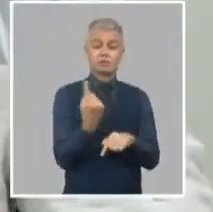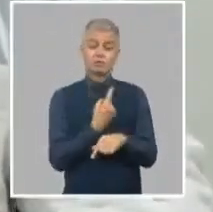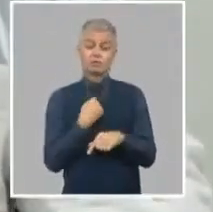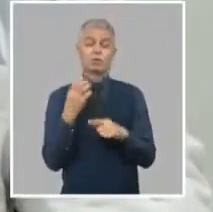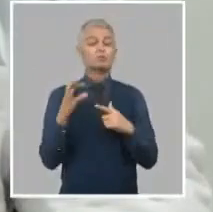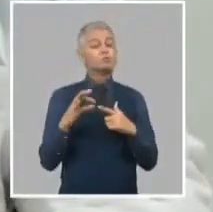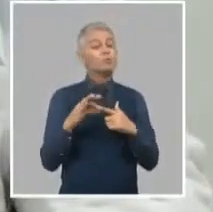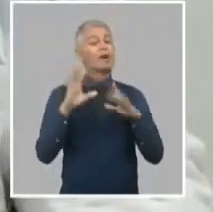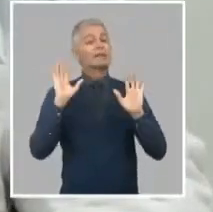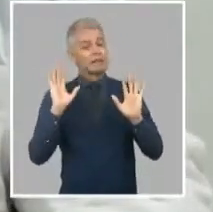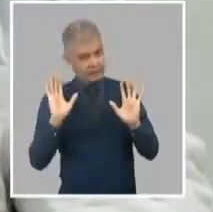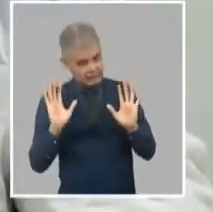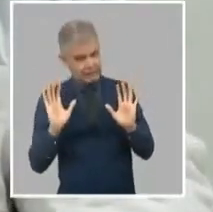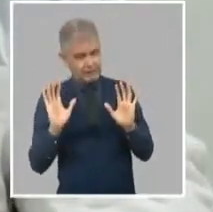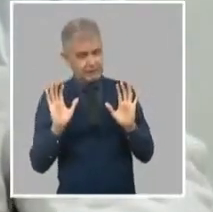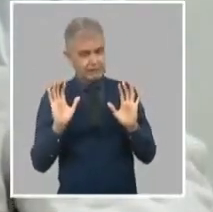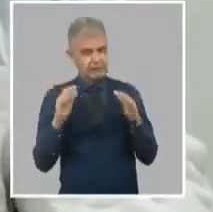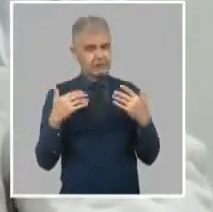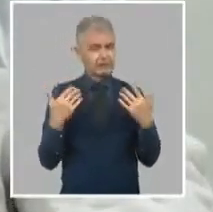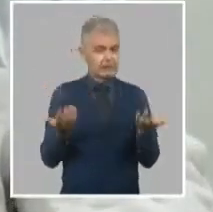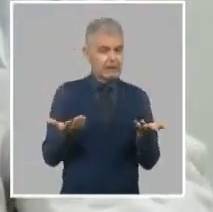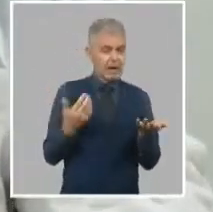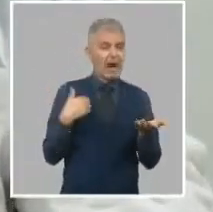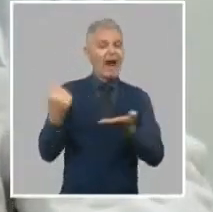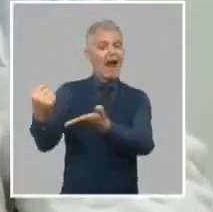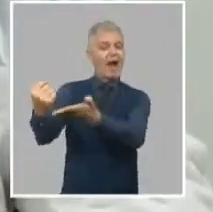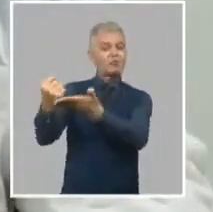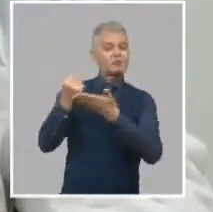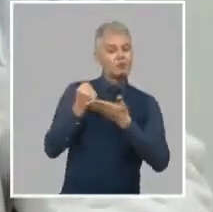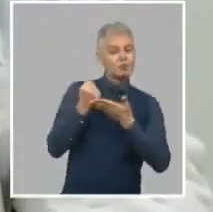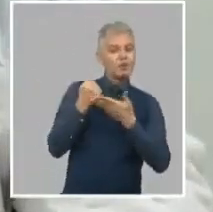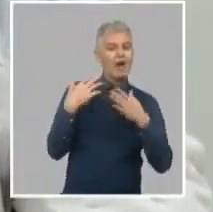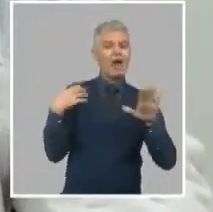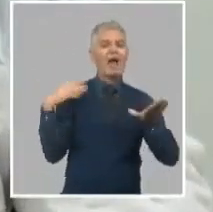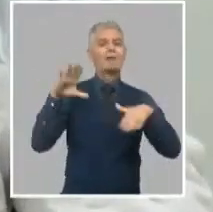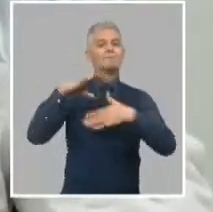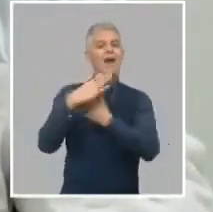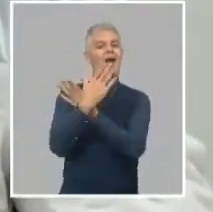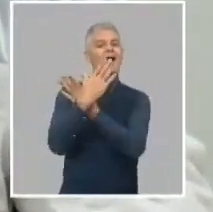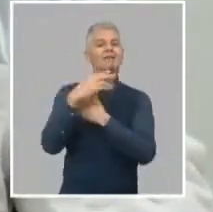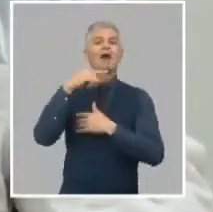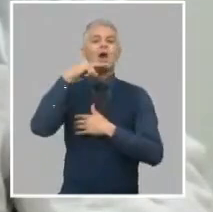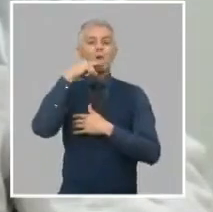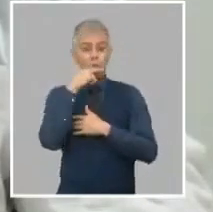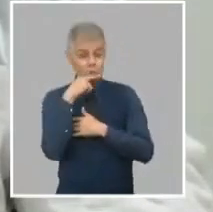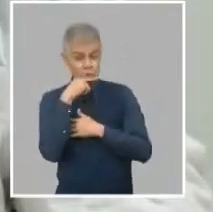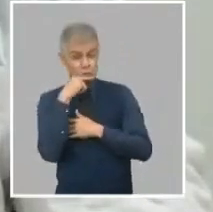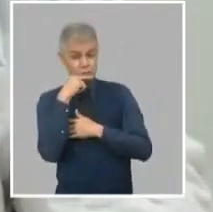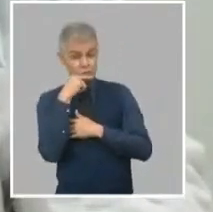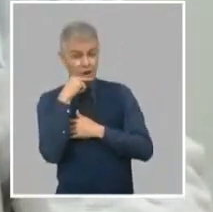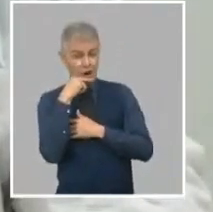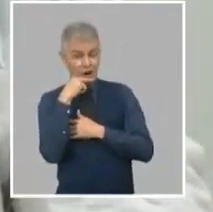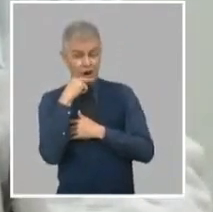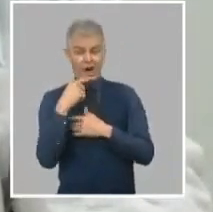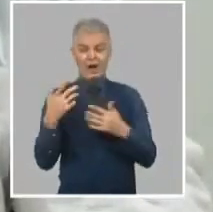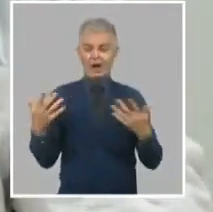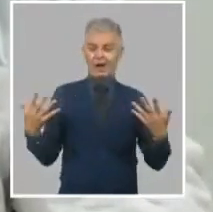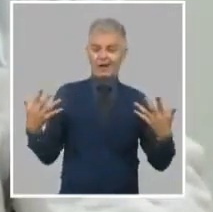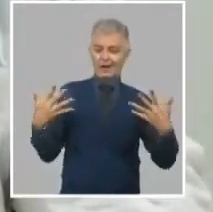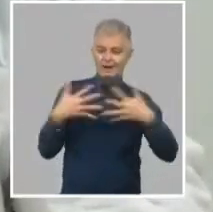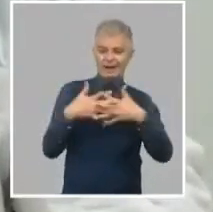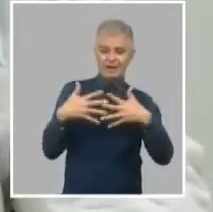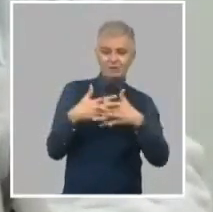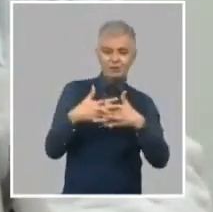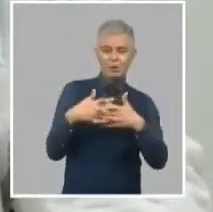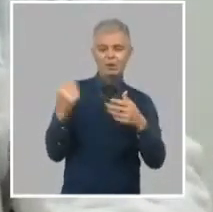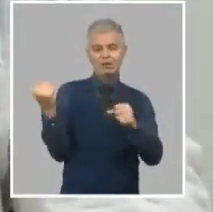la suerte de tener la ayuda de la Embajada de Rusia, las relaciones que se establecieron y